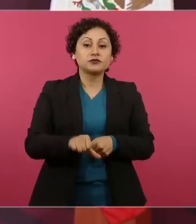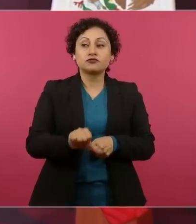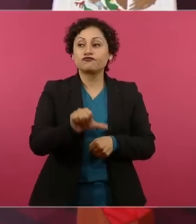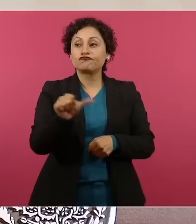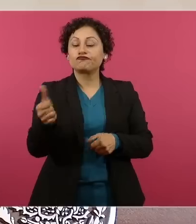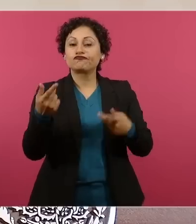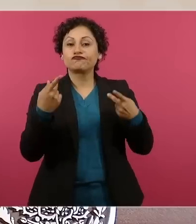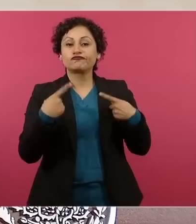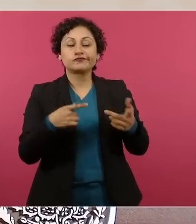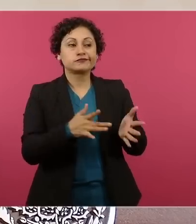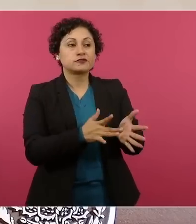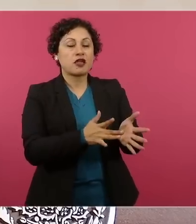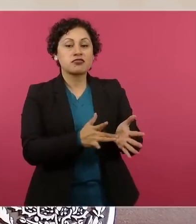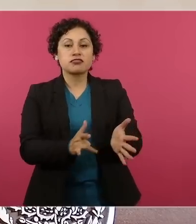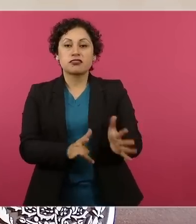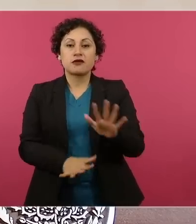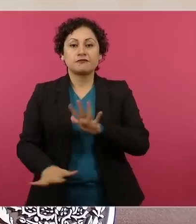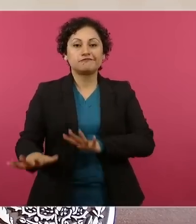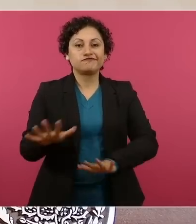ya